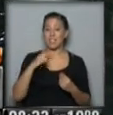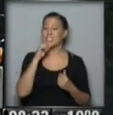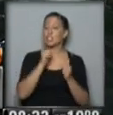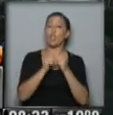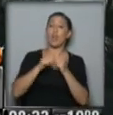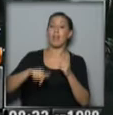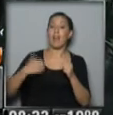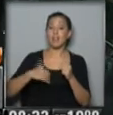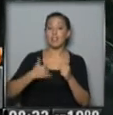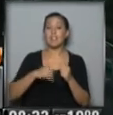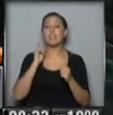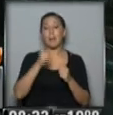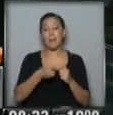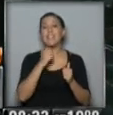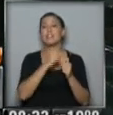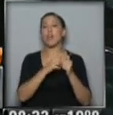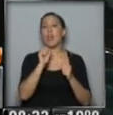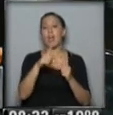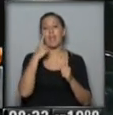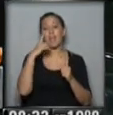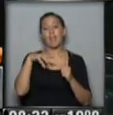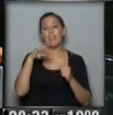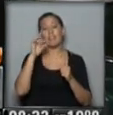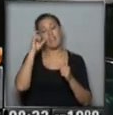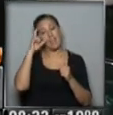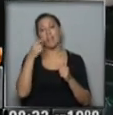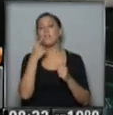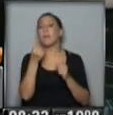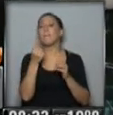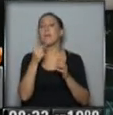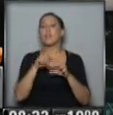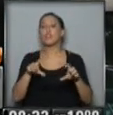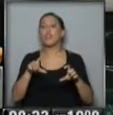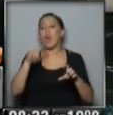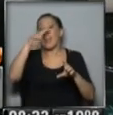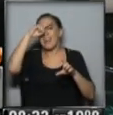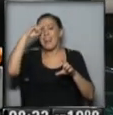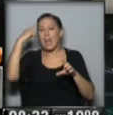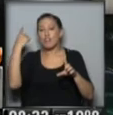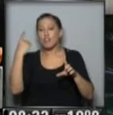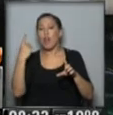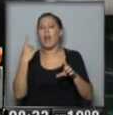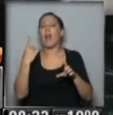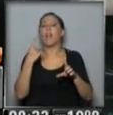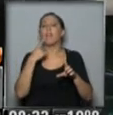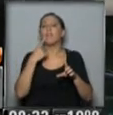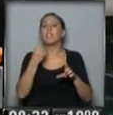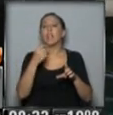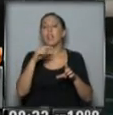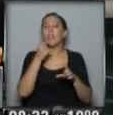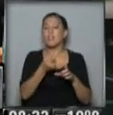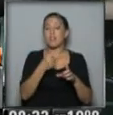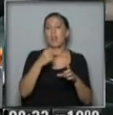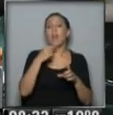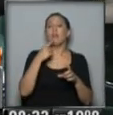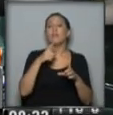en la historia del indec también un índice de precios al consumidor nacional urbano esto quiere decir un índice precios al